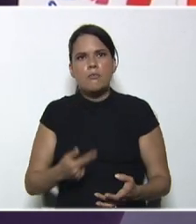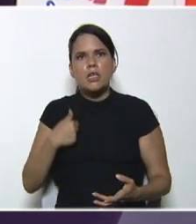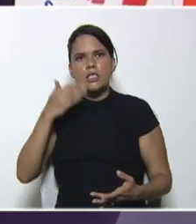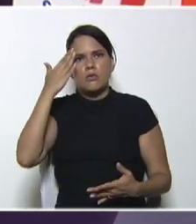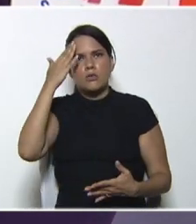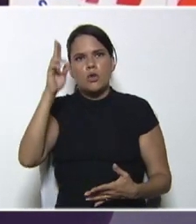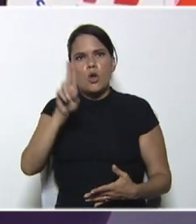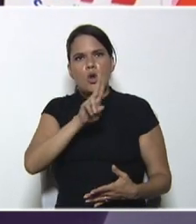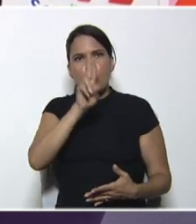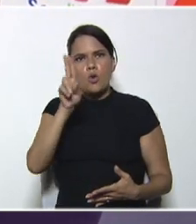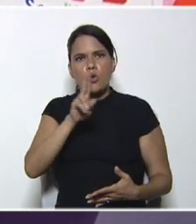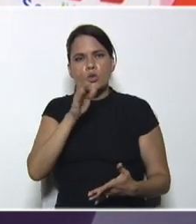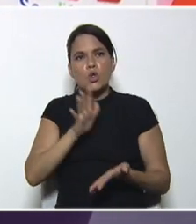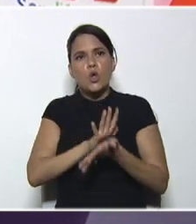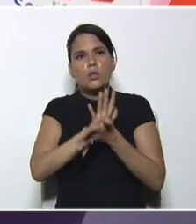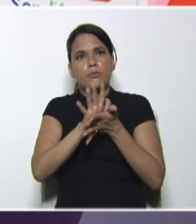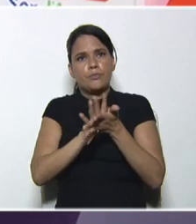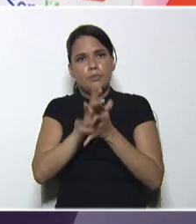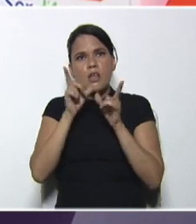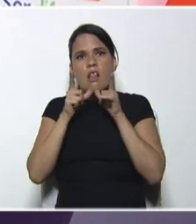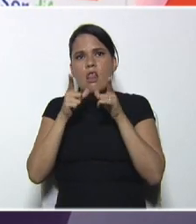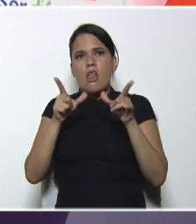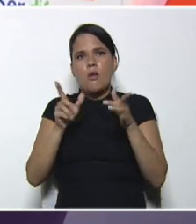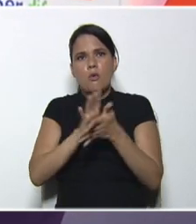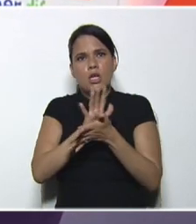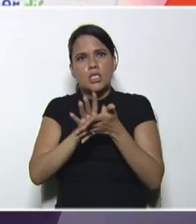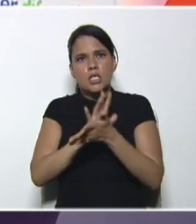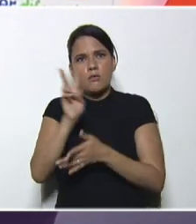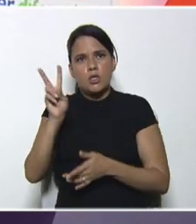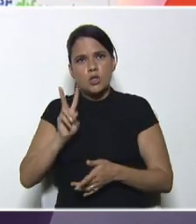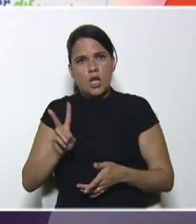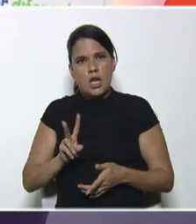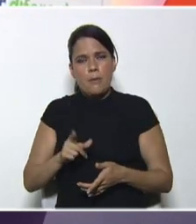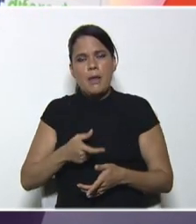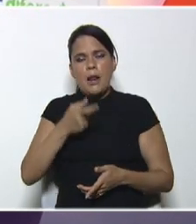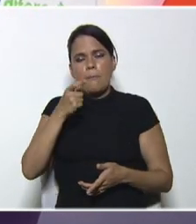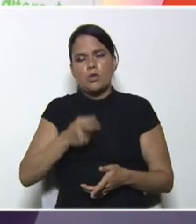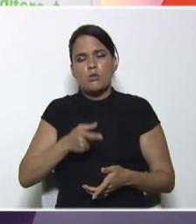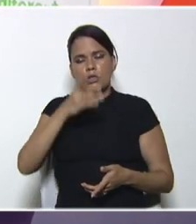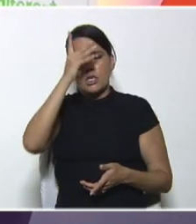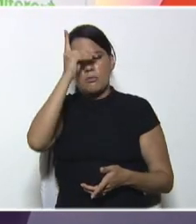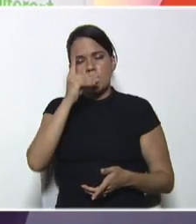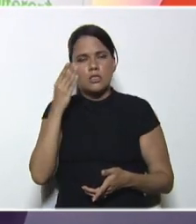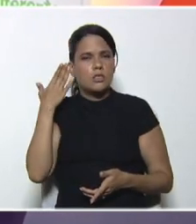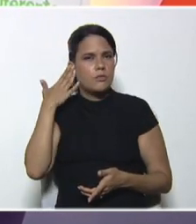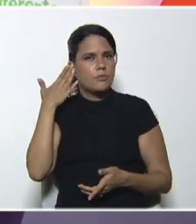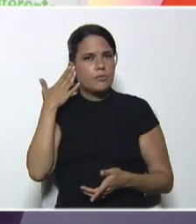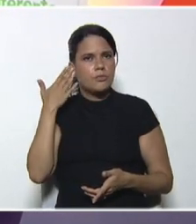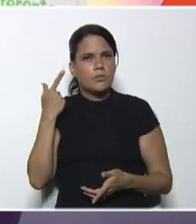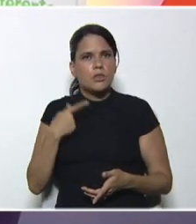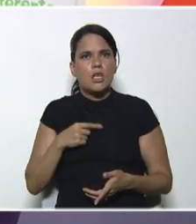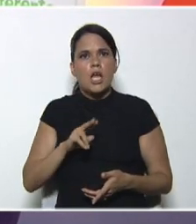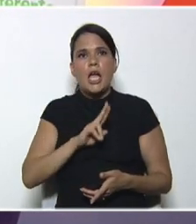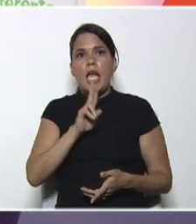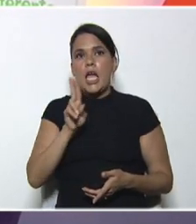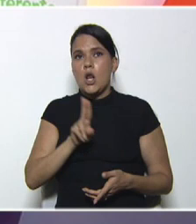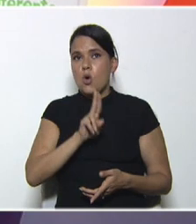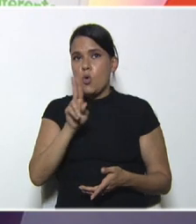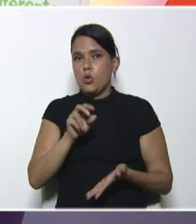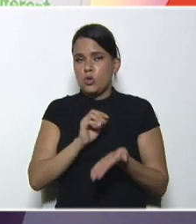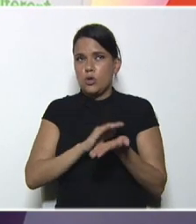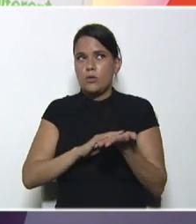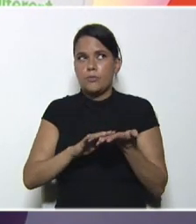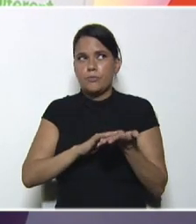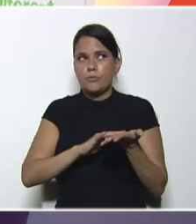el uso de la lengua de señas venezolana para el caso de nuestra población con deficiencias auditivas, el uso del punzón y de la